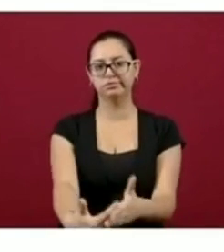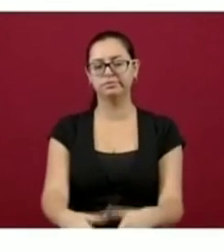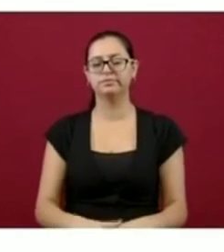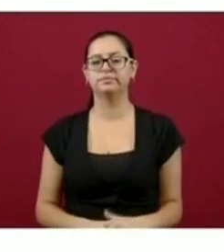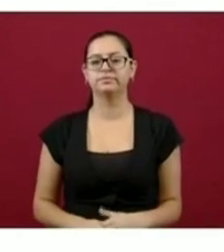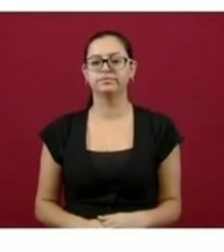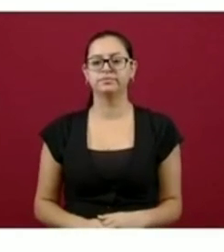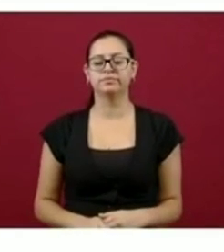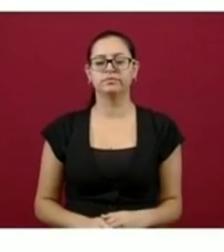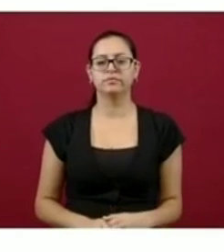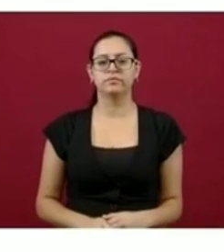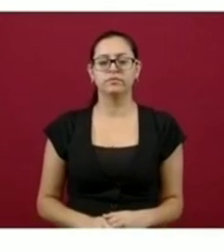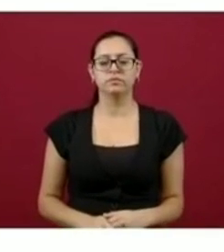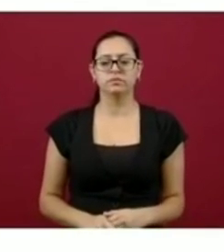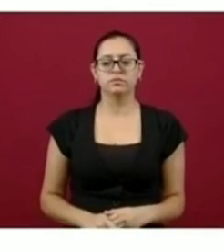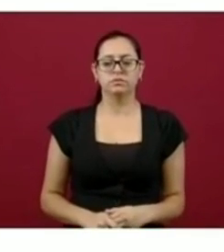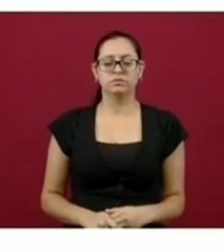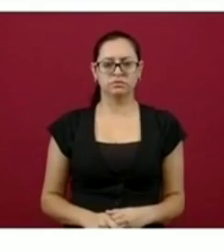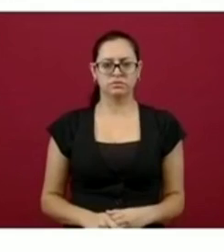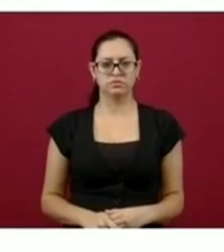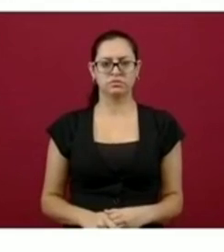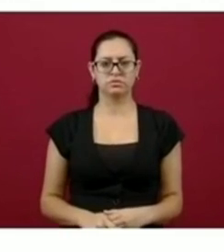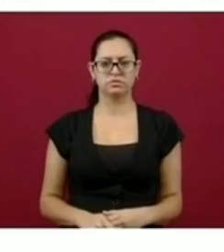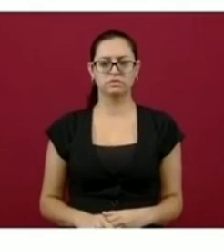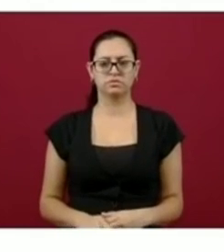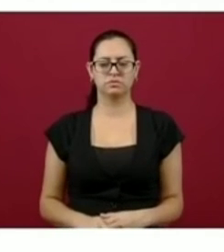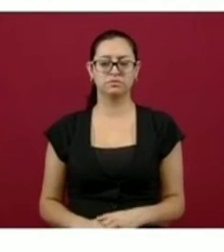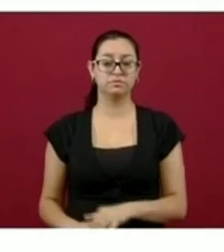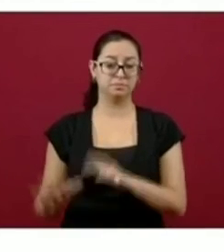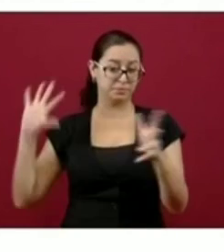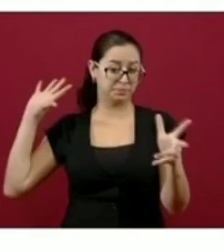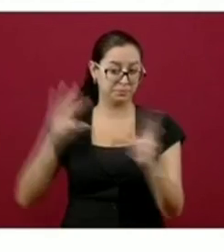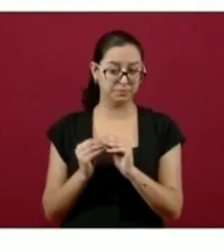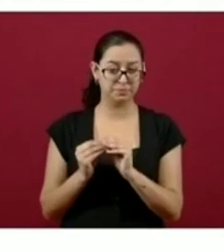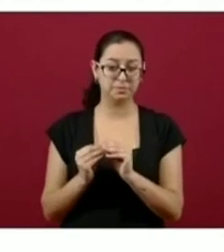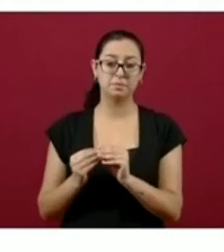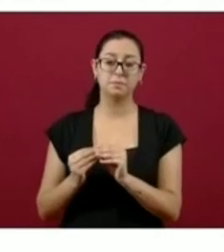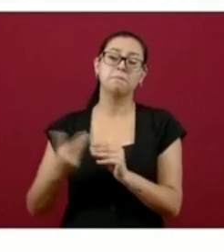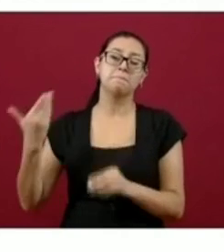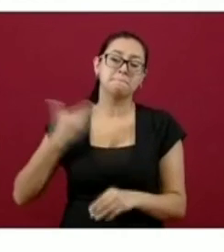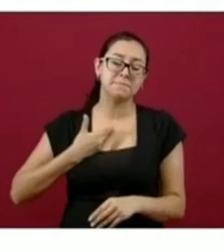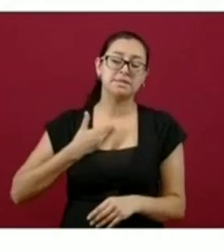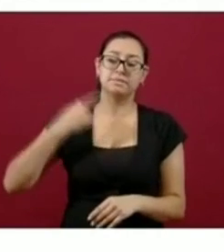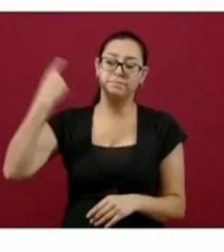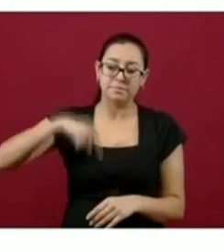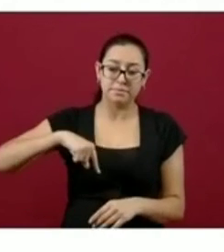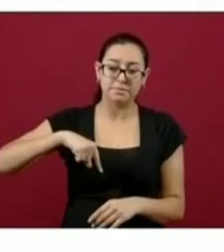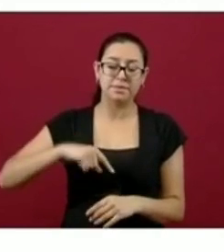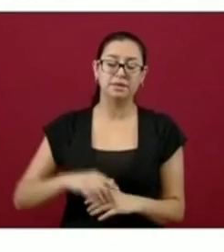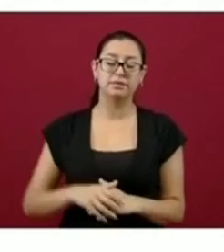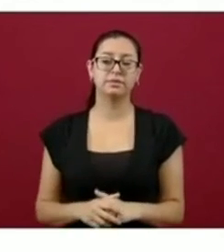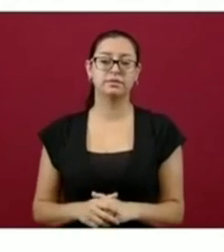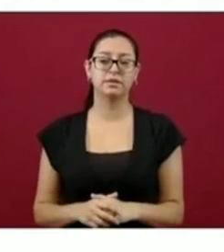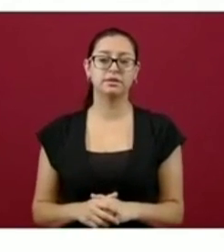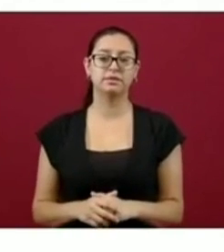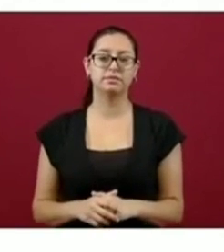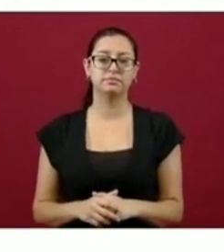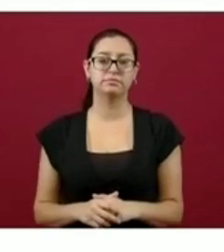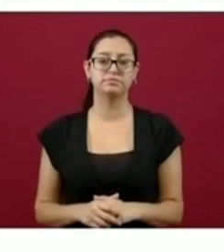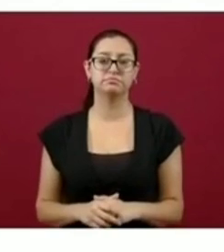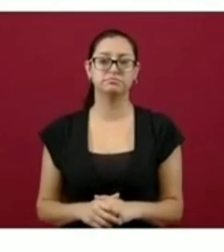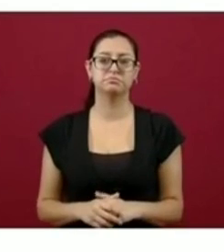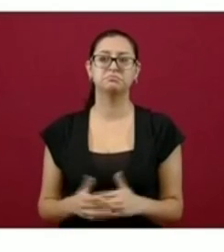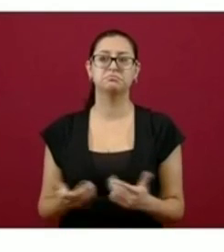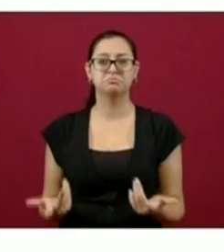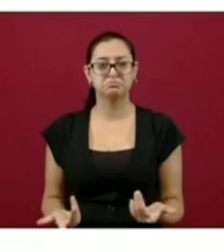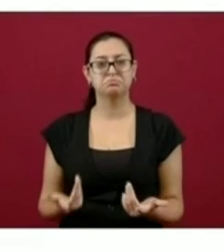Y en resumen, se nos pide, se nos instruye a que seamos capaces de organizar una